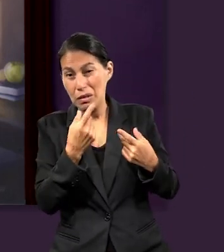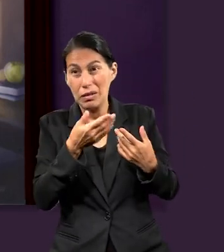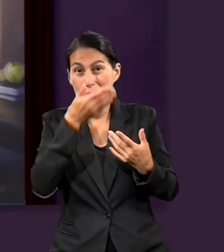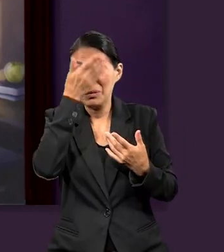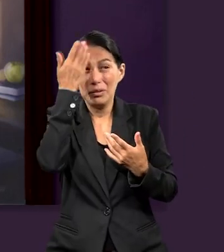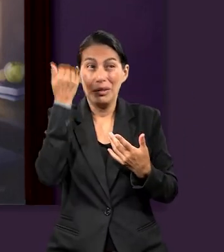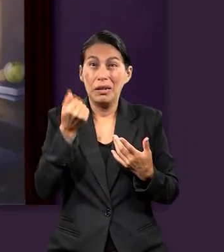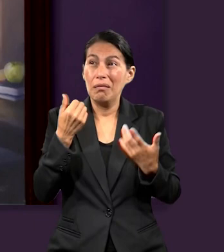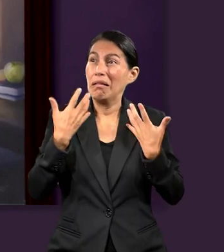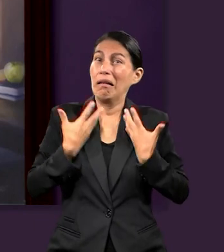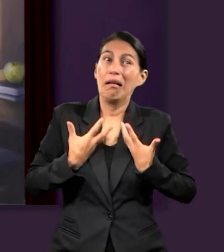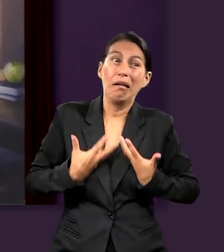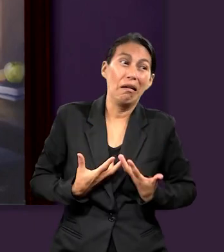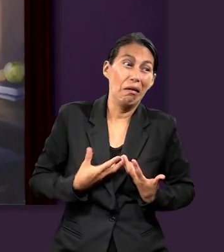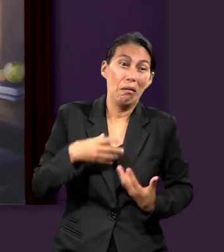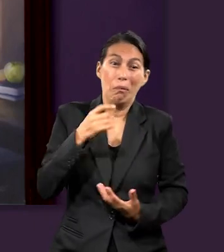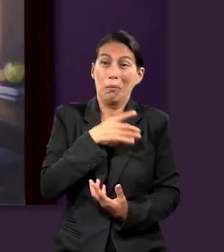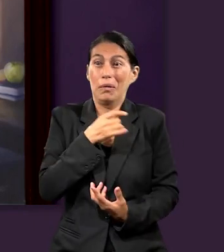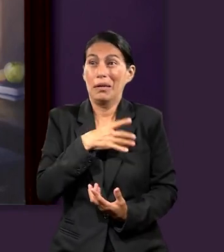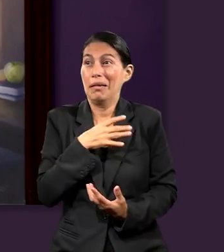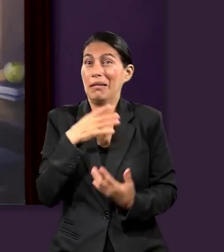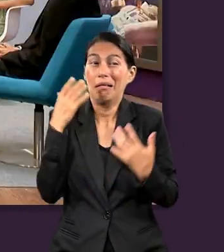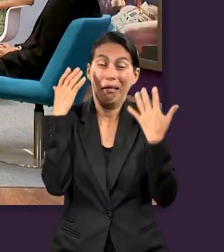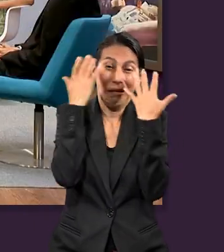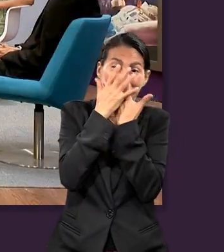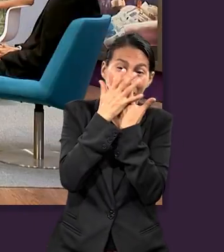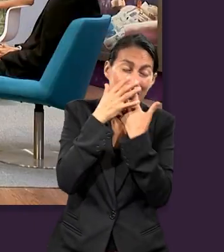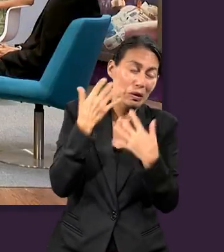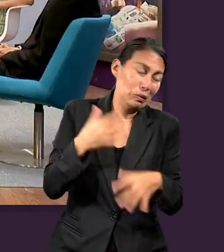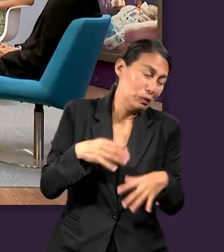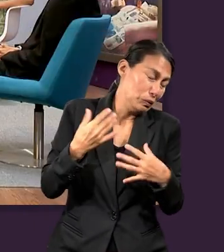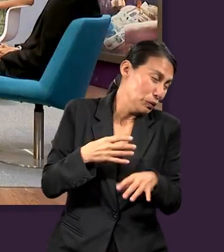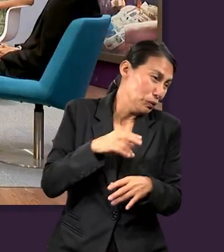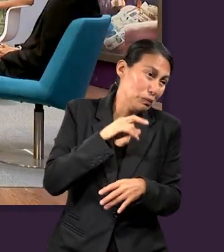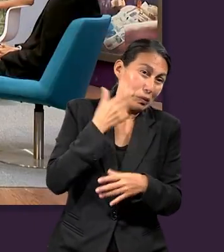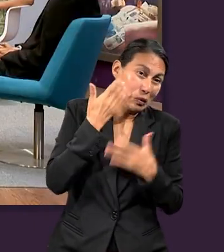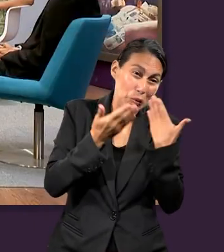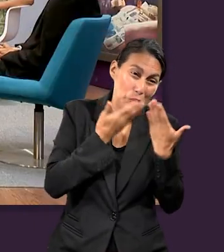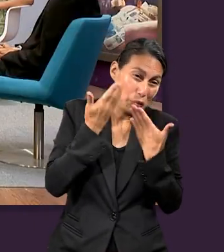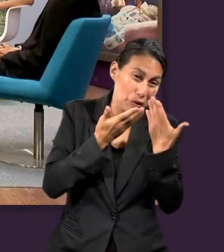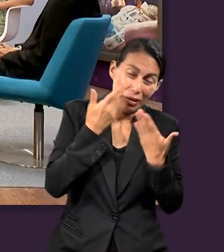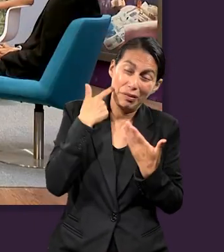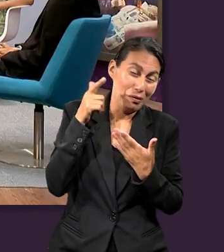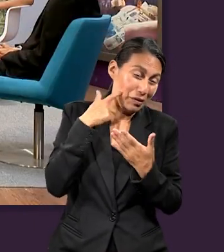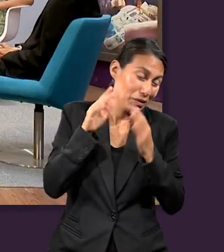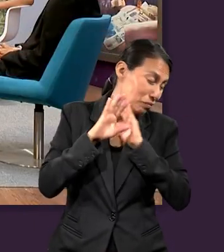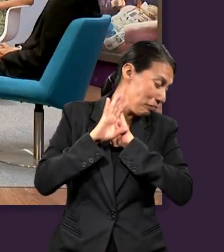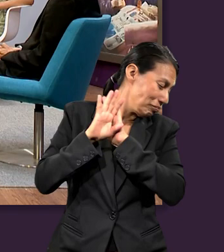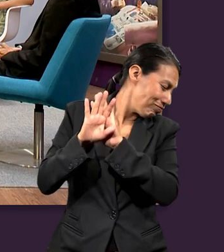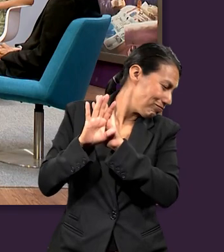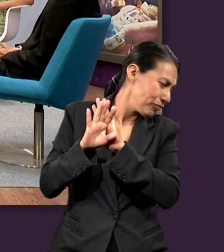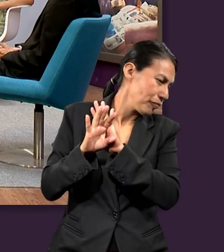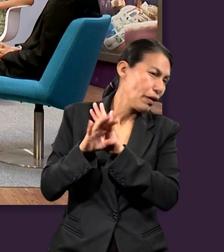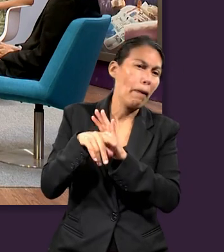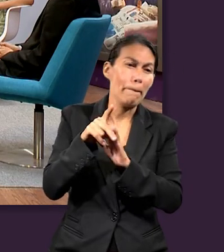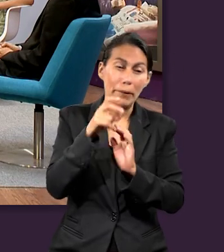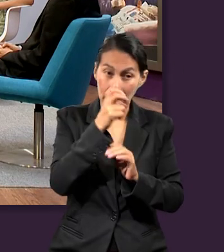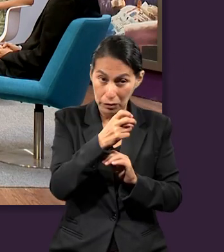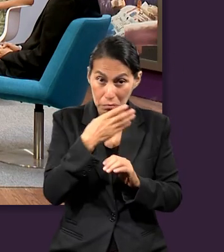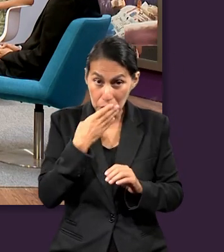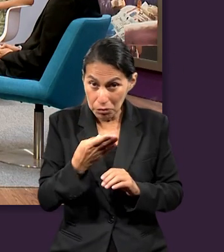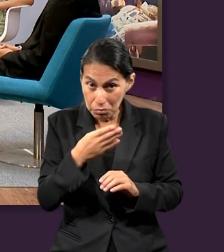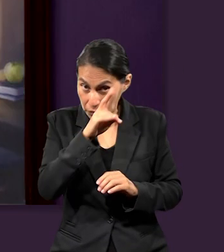el hecho de la palabra dice no Ay es que eso es aterrador pensarlo o estudiarlo más pero creo que esto como